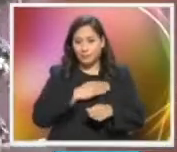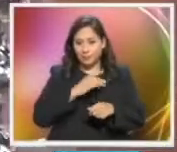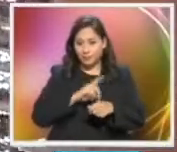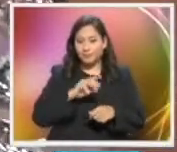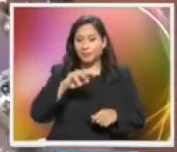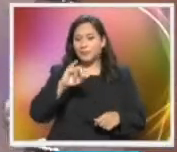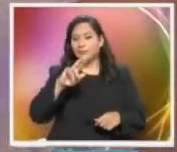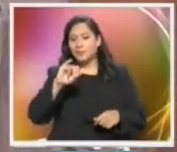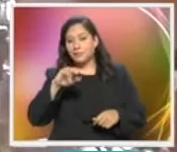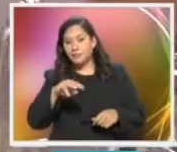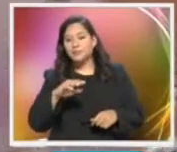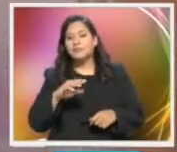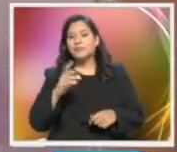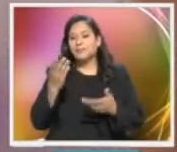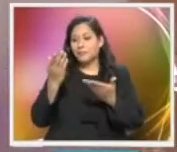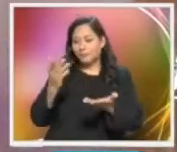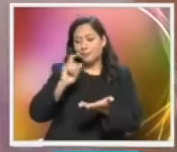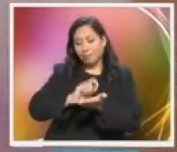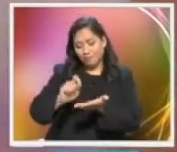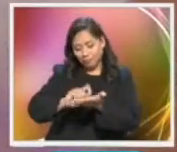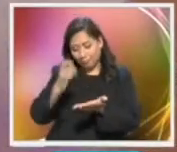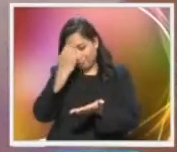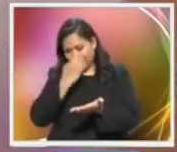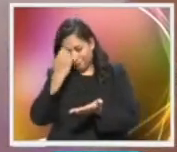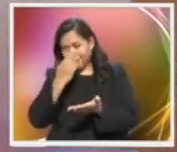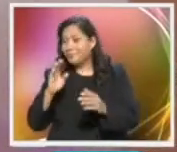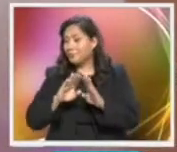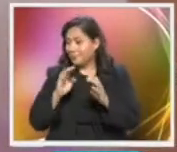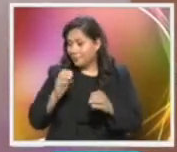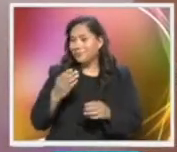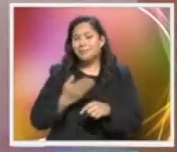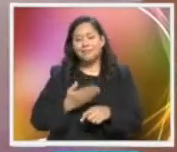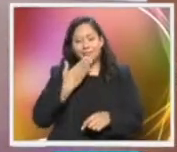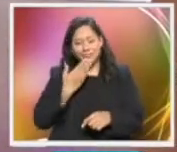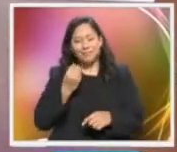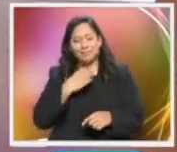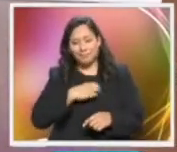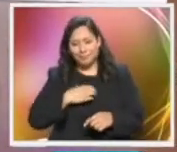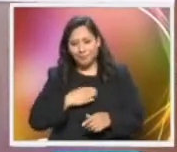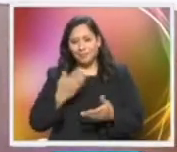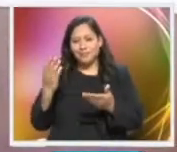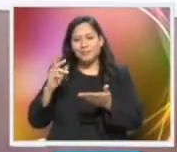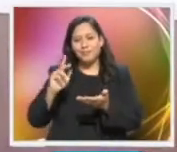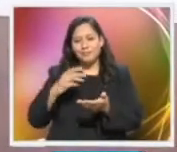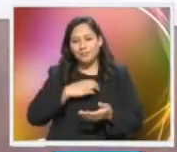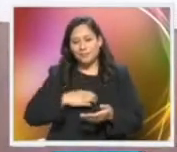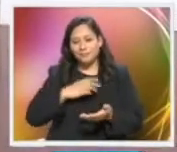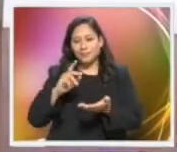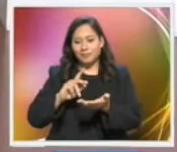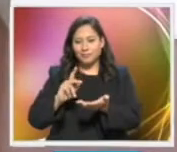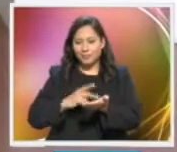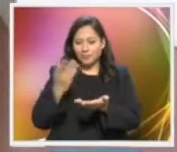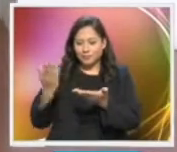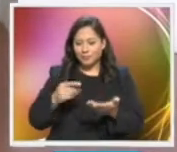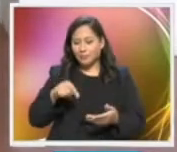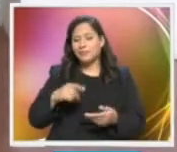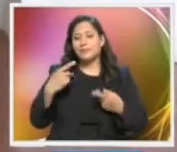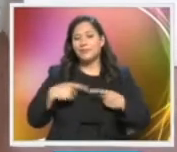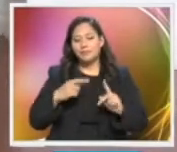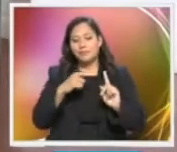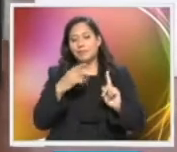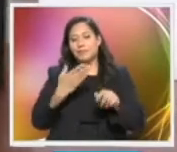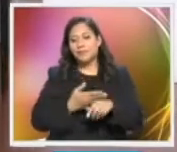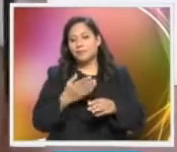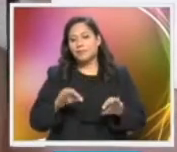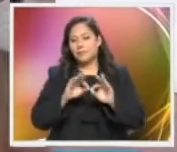buenos días, Miriam Cervantes, nuestra Buenos grafóloga. días. ¿Cómo te va? Muy bien, muy contenta de estar nuevamente aquí con un personaje tan importante en